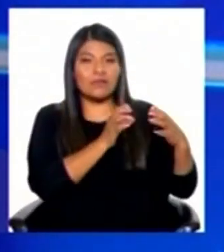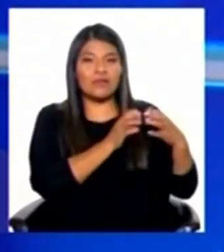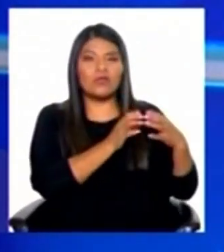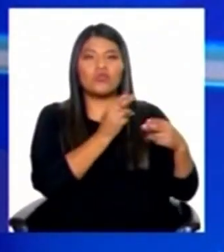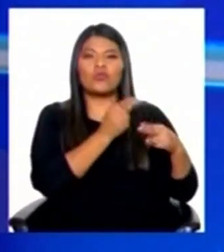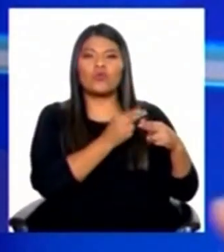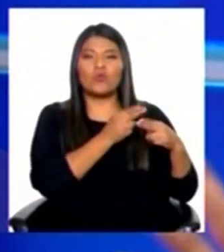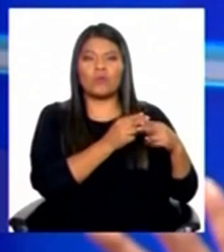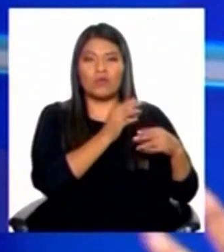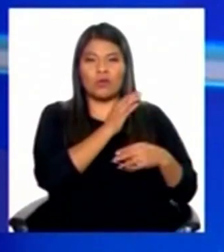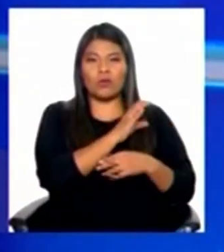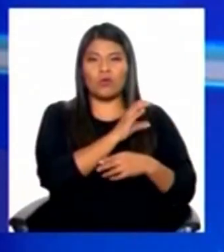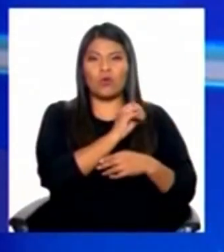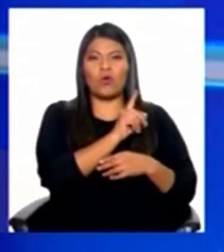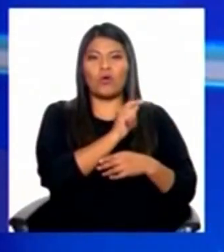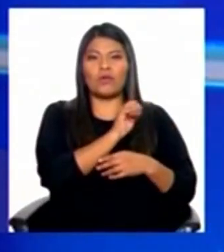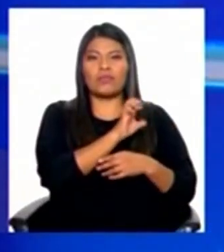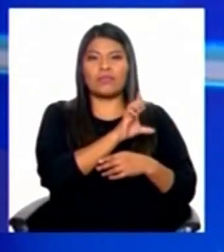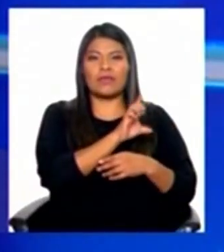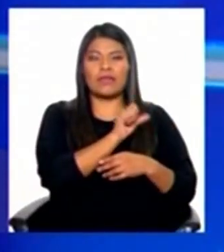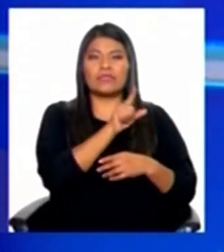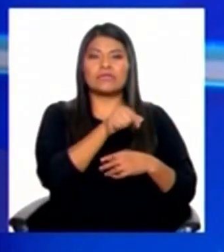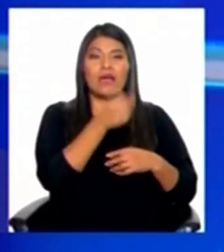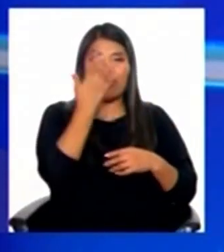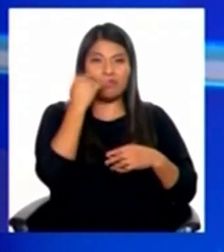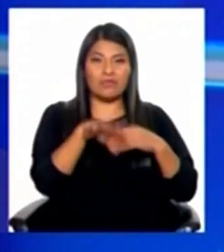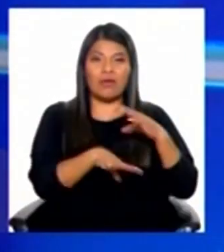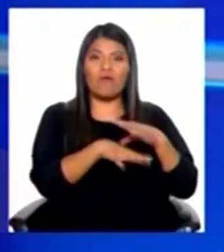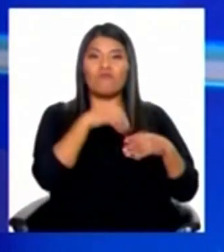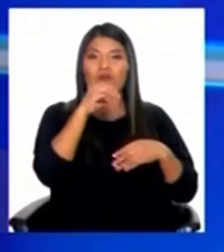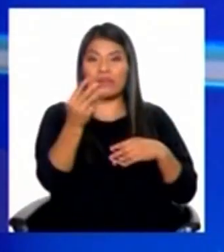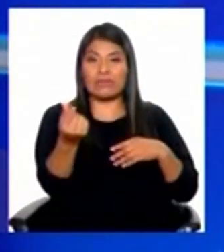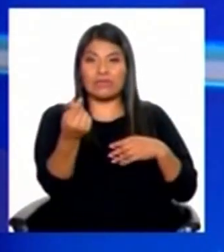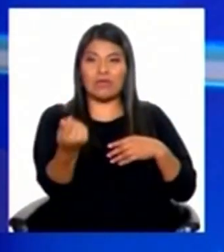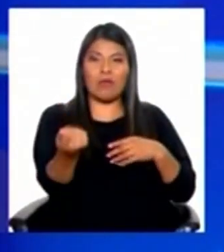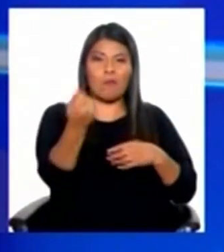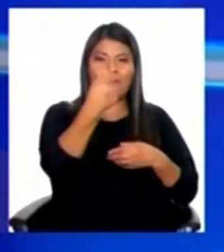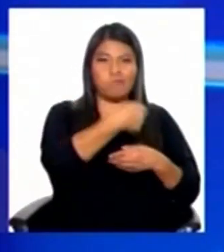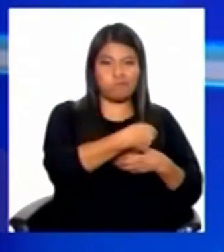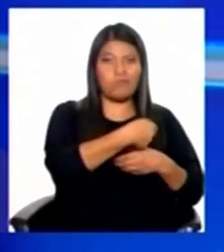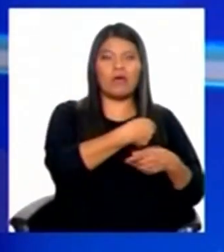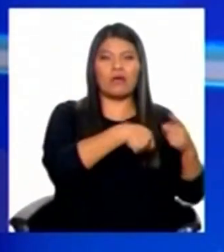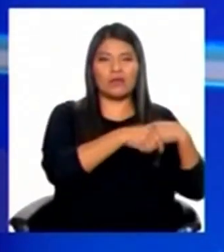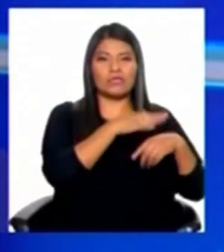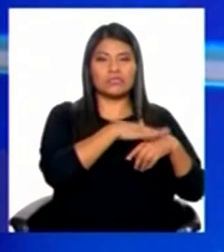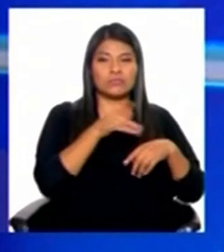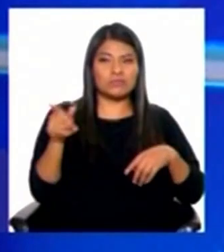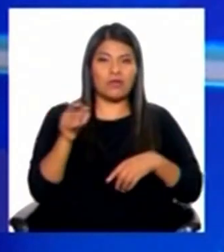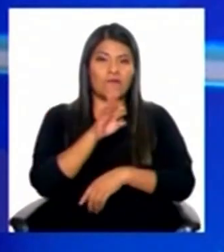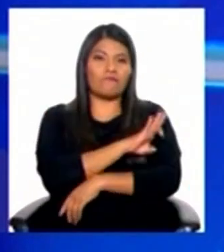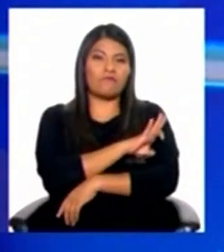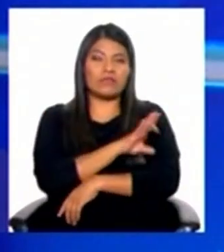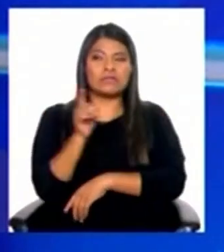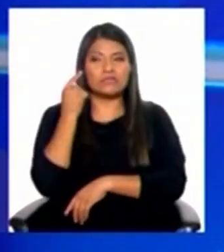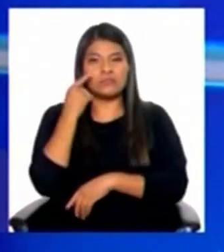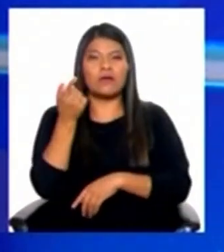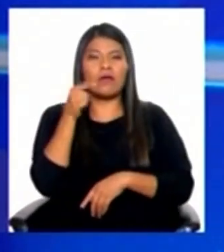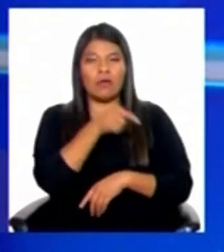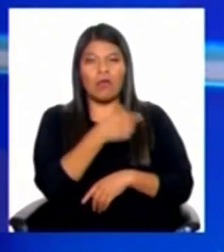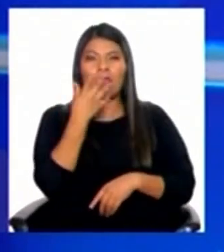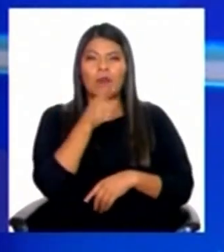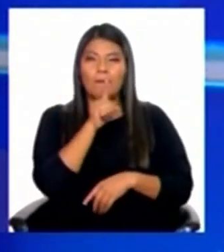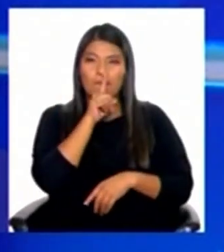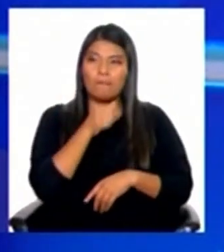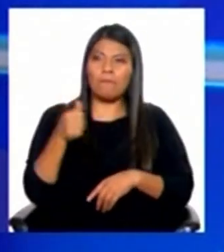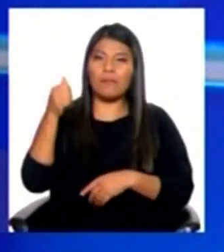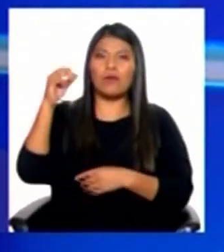ver con un financiamiento externo, ¿no? Ya. Es un financiamiento que eventualmente, porque esa es la hipótesis que maneja la fiscalía, se habría recibido por